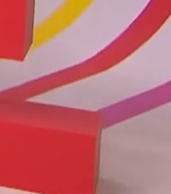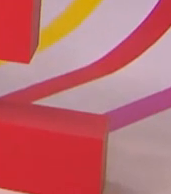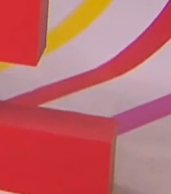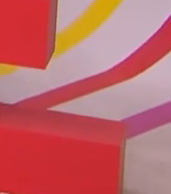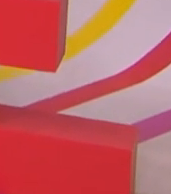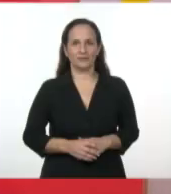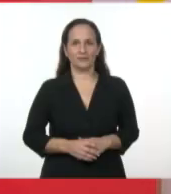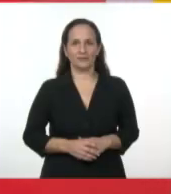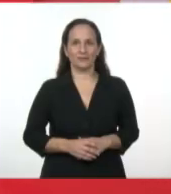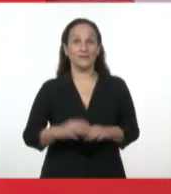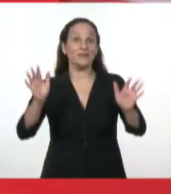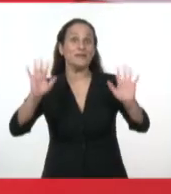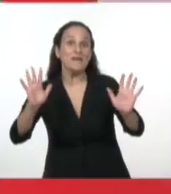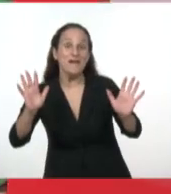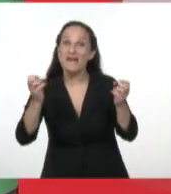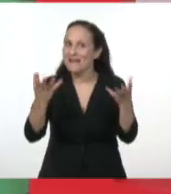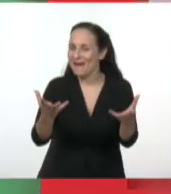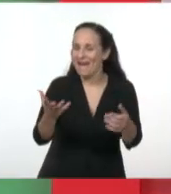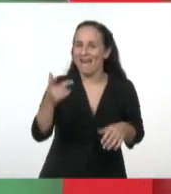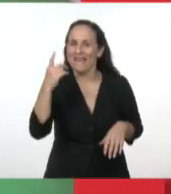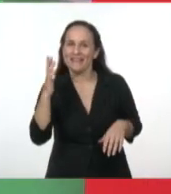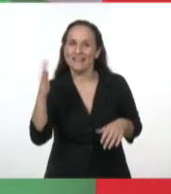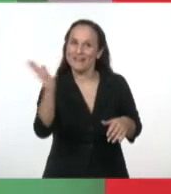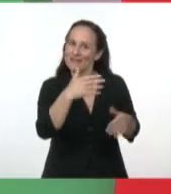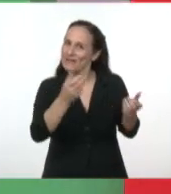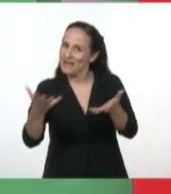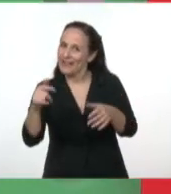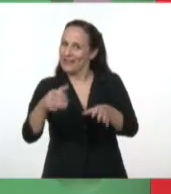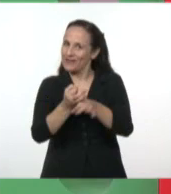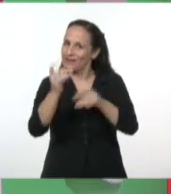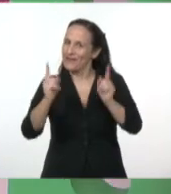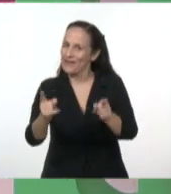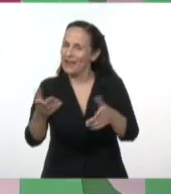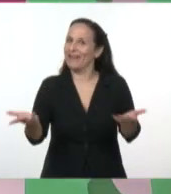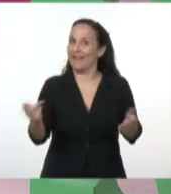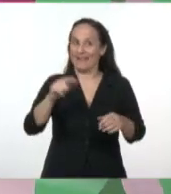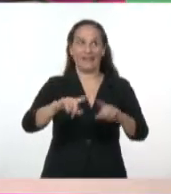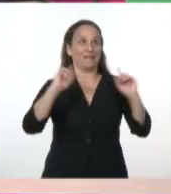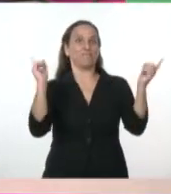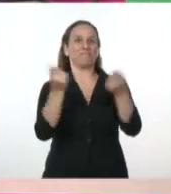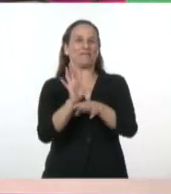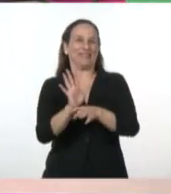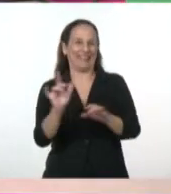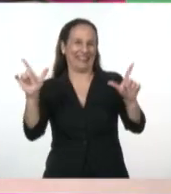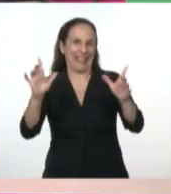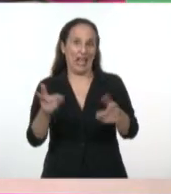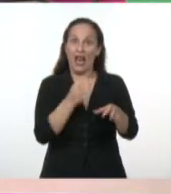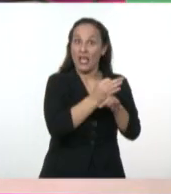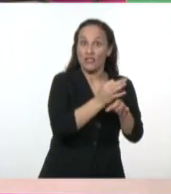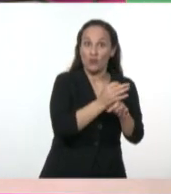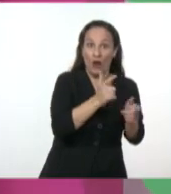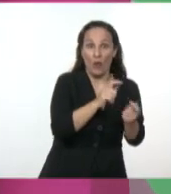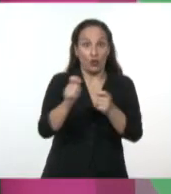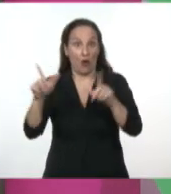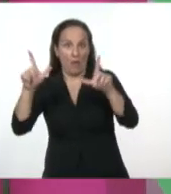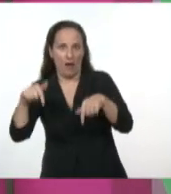Hola, ¿cómo andan? Bienvenidas y bienvenidos a Seguimos Educando. Acá estamos en nuestra aula de la tele, no para reemplazar a la escuela, por supuesto,